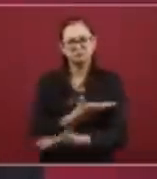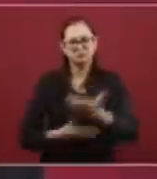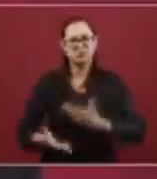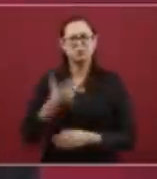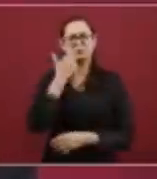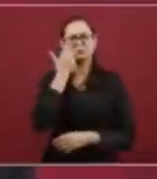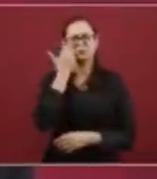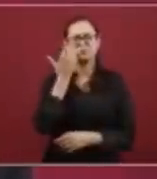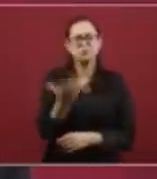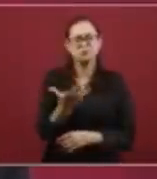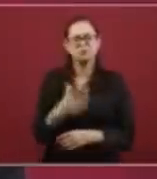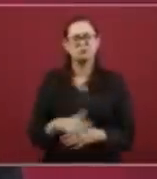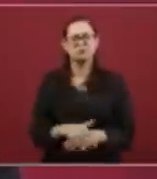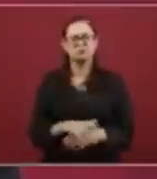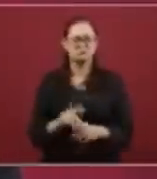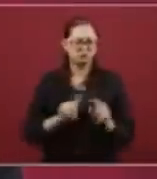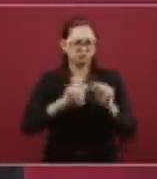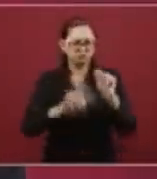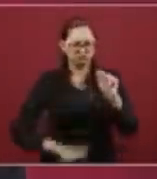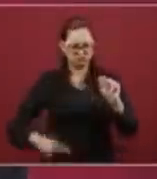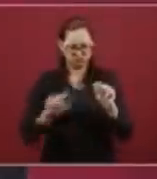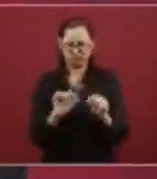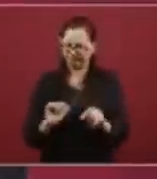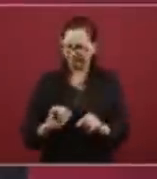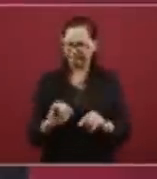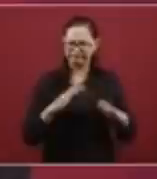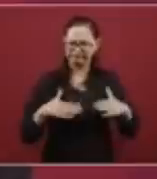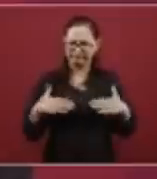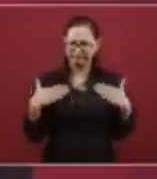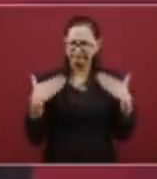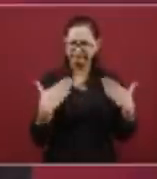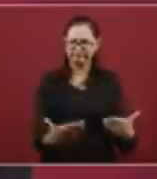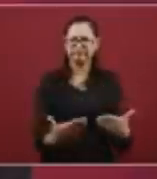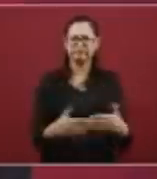le tienen confianza al país. Aquí